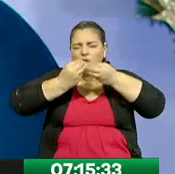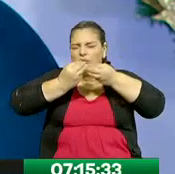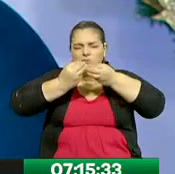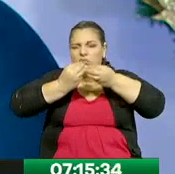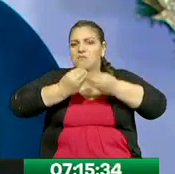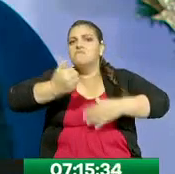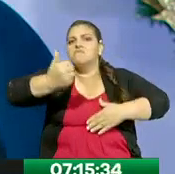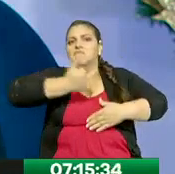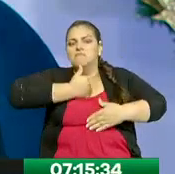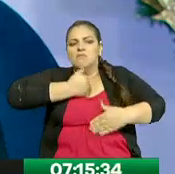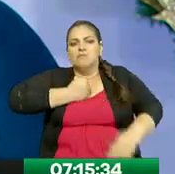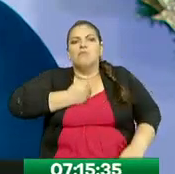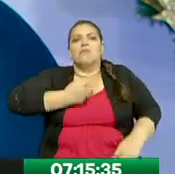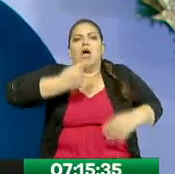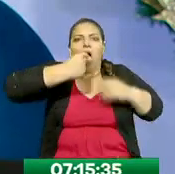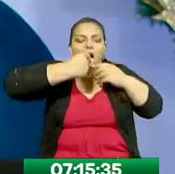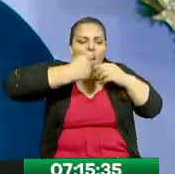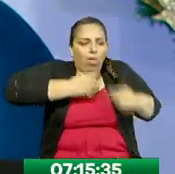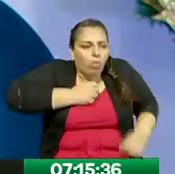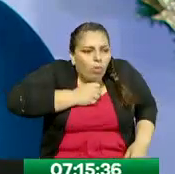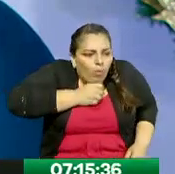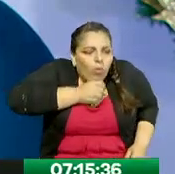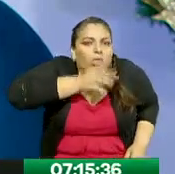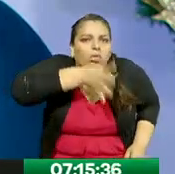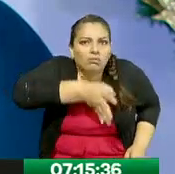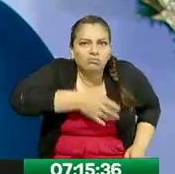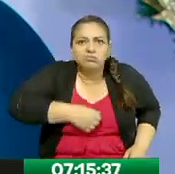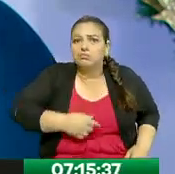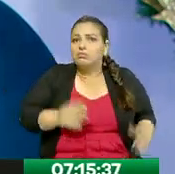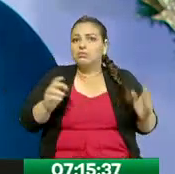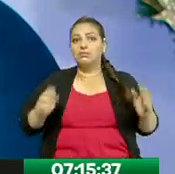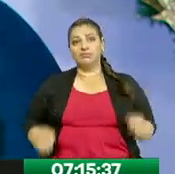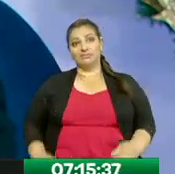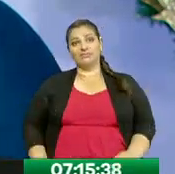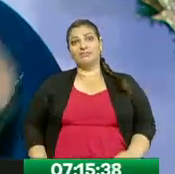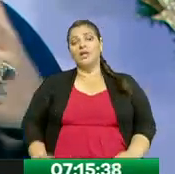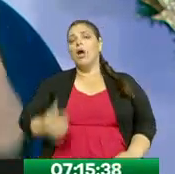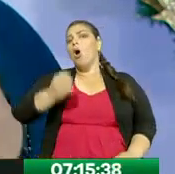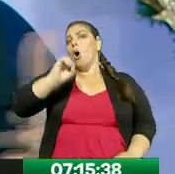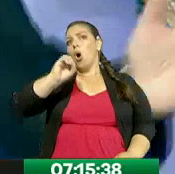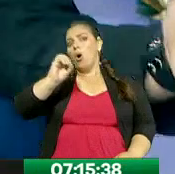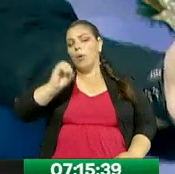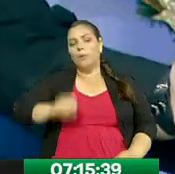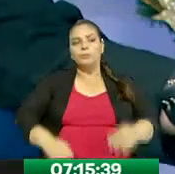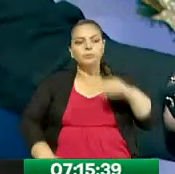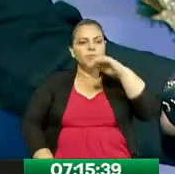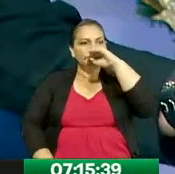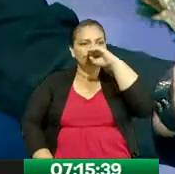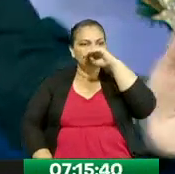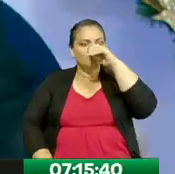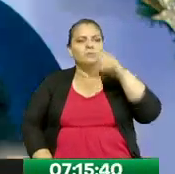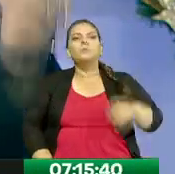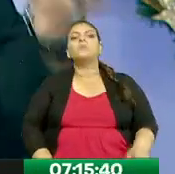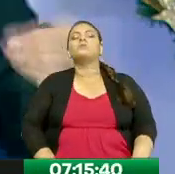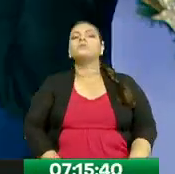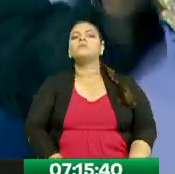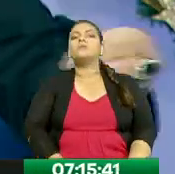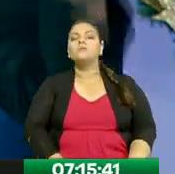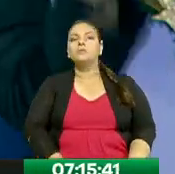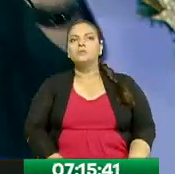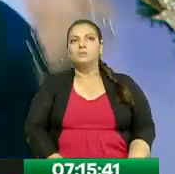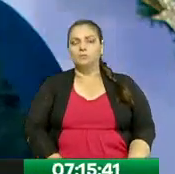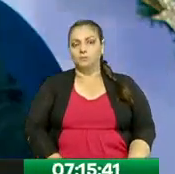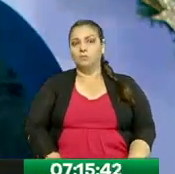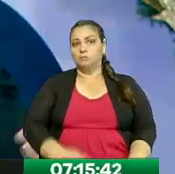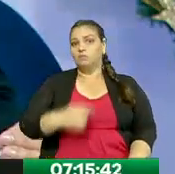yo pude tener un punto de estabilidad sin llorar un solo día en mi vida. Yo era lo que se llama una mujer rota. Ahora me doy cuenta, Luisa, que yo morí el día en que